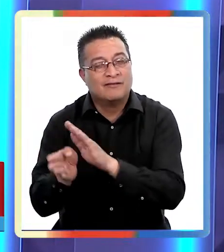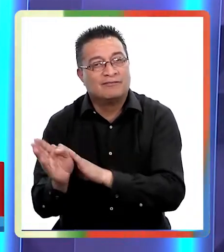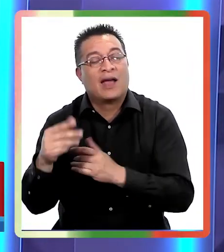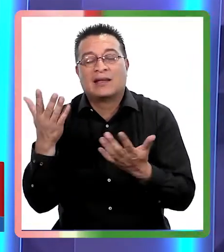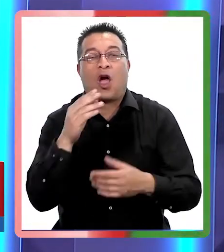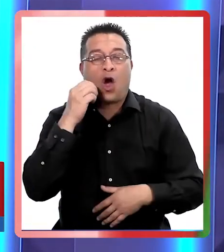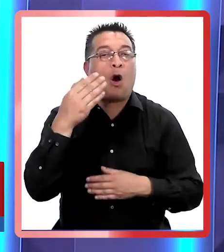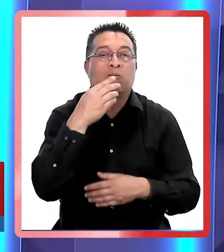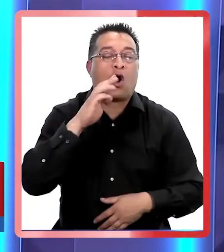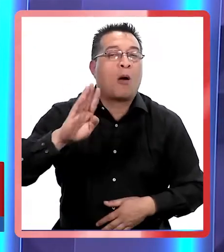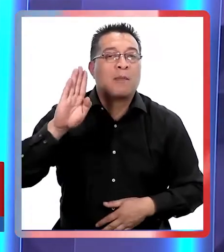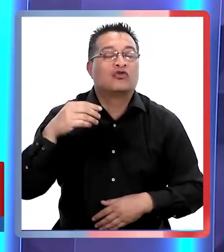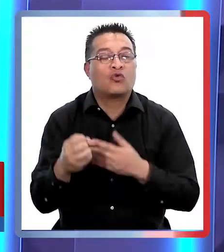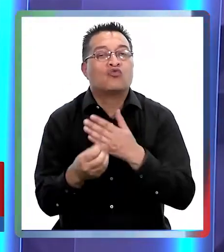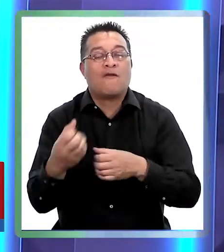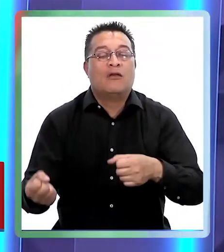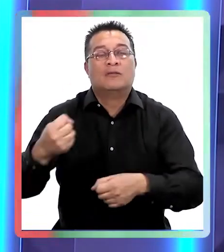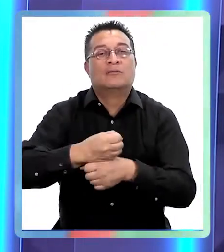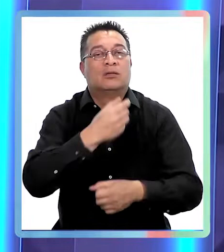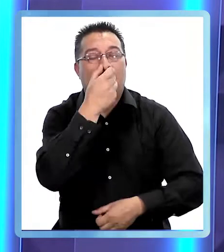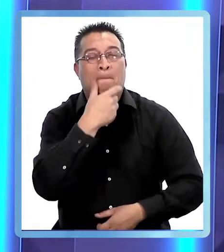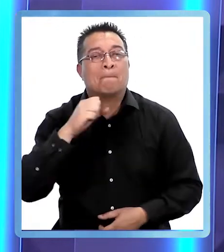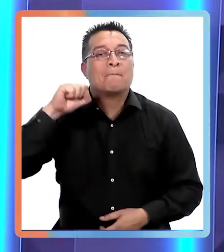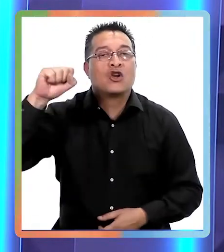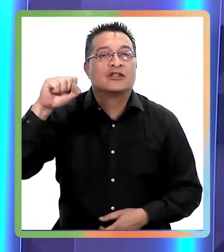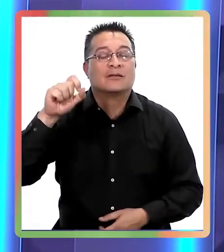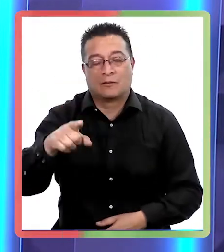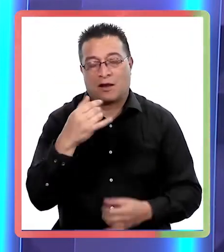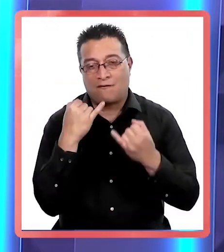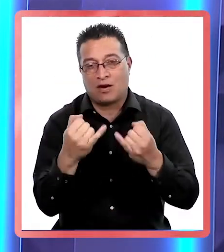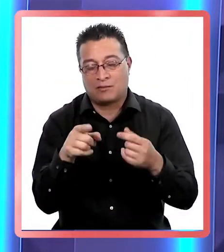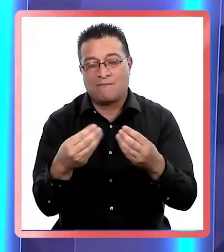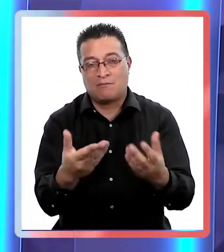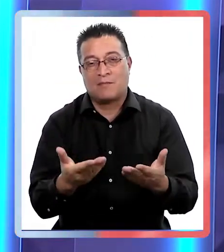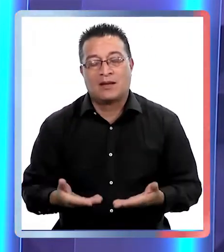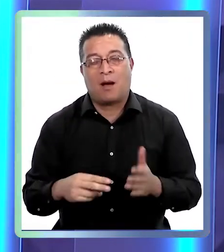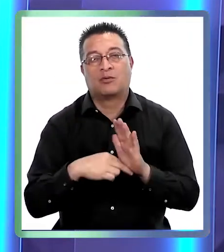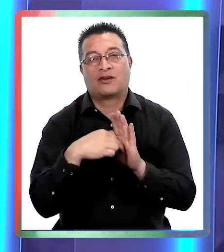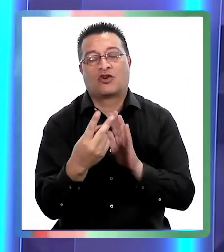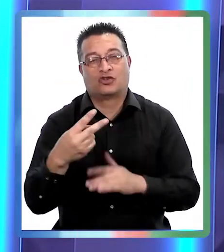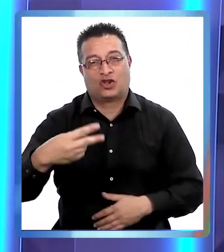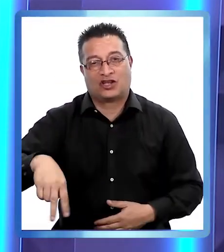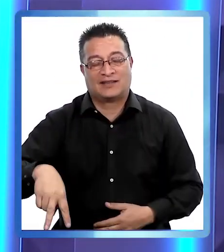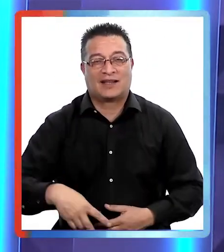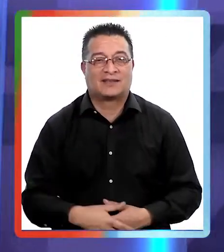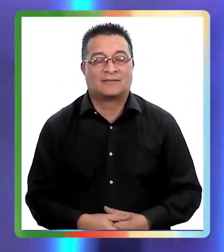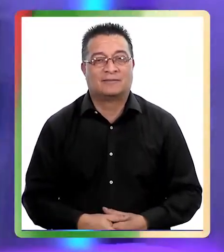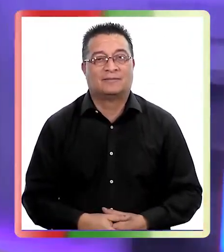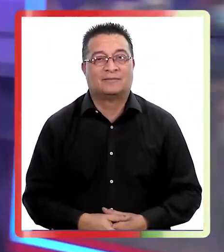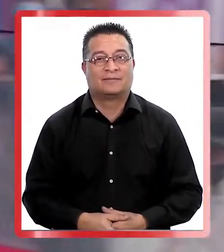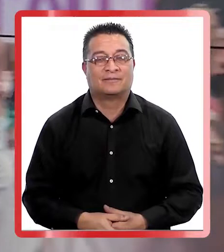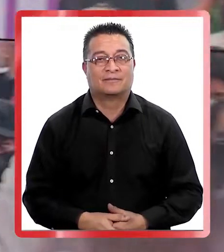qué compromisos asume la administración del presidente Gabriel Boric? Con este informe les damos la bienvenida a Portavoz Noticias.